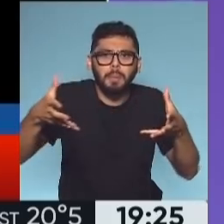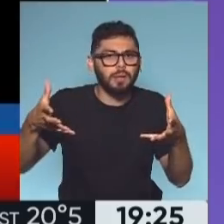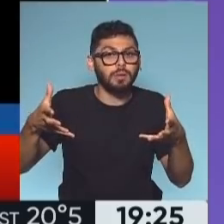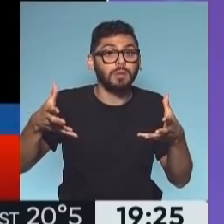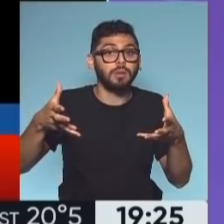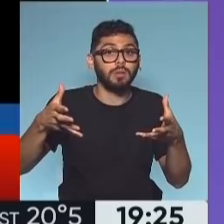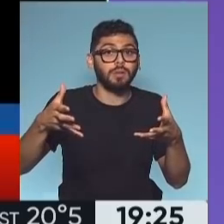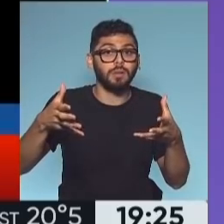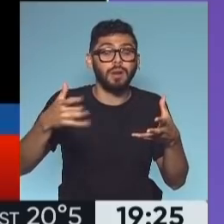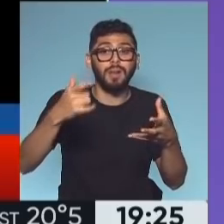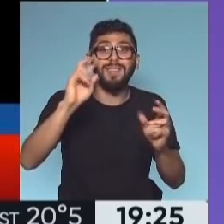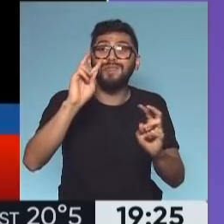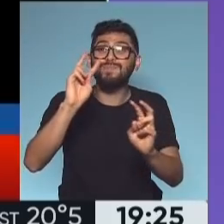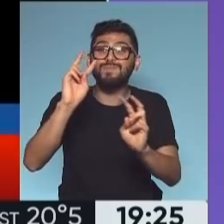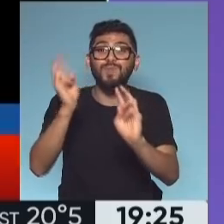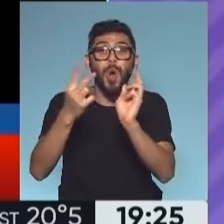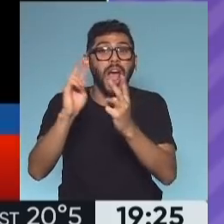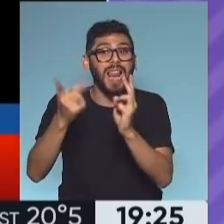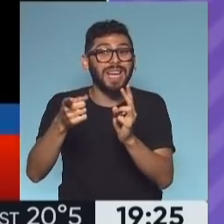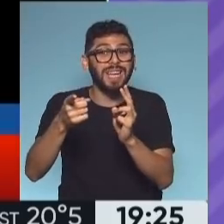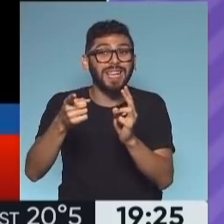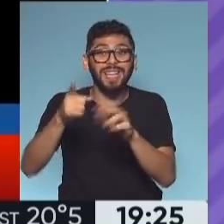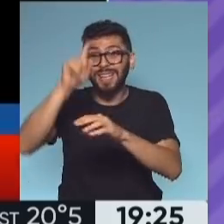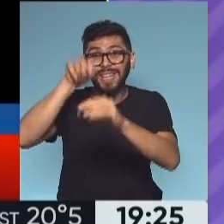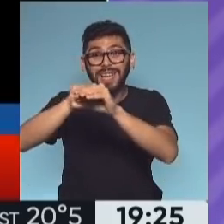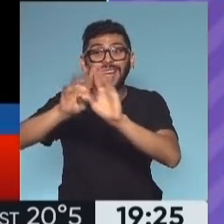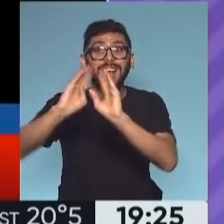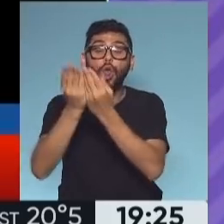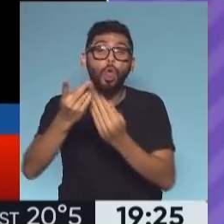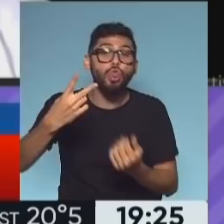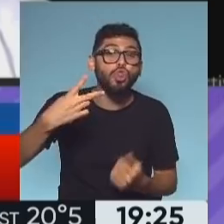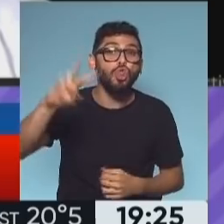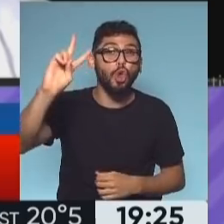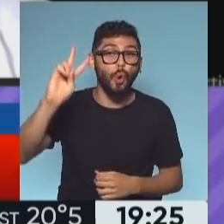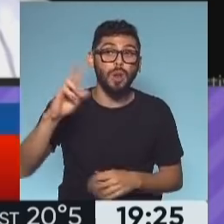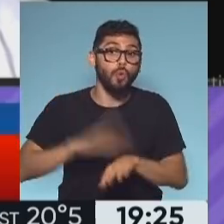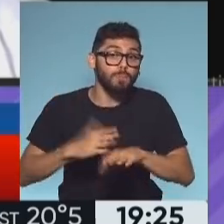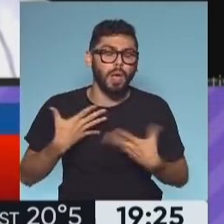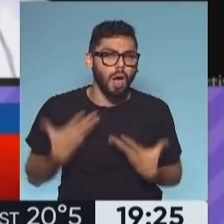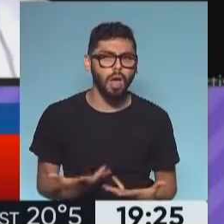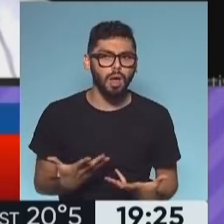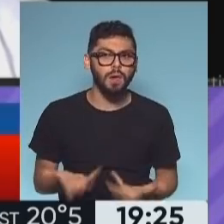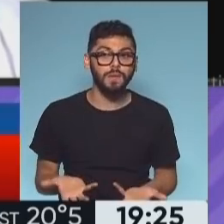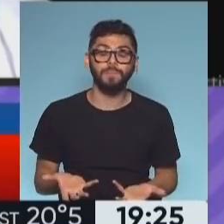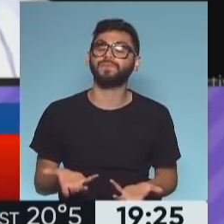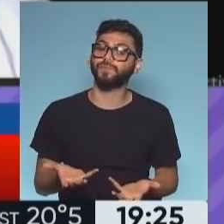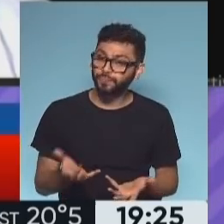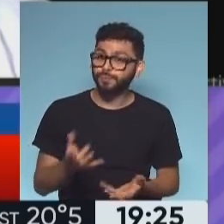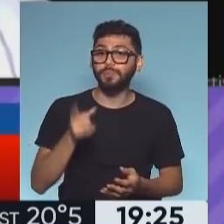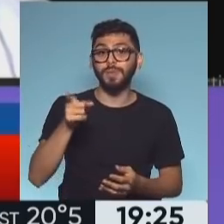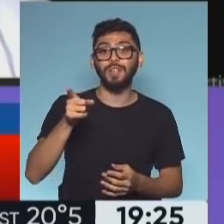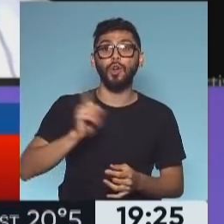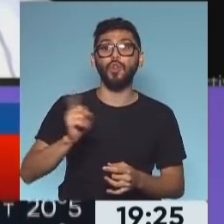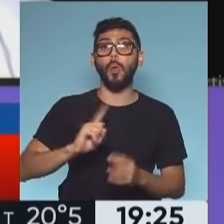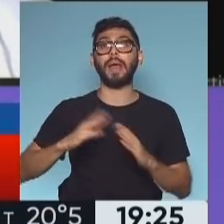COVID, la mortalidad prácticamente duplicaba. Bueno, qué preocupante. Ese es el cansancio que cuenta, ¿no? No el cansancio de